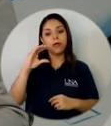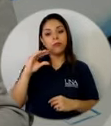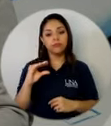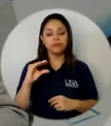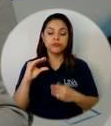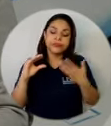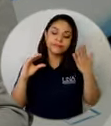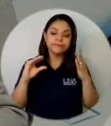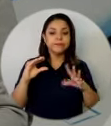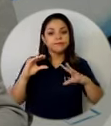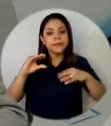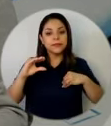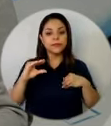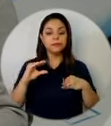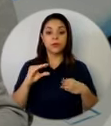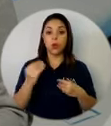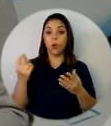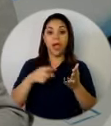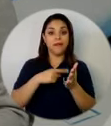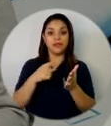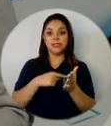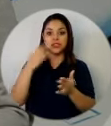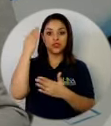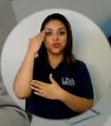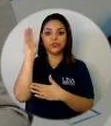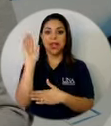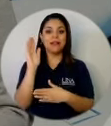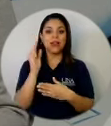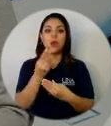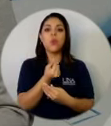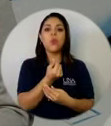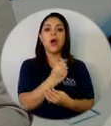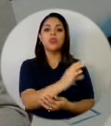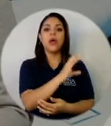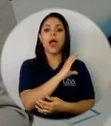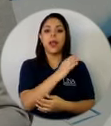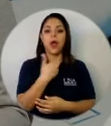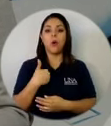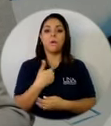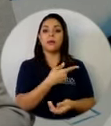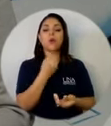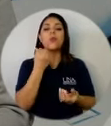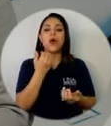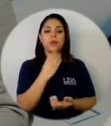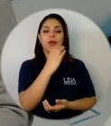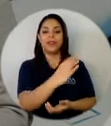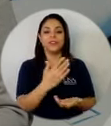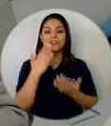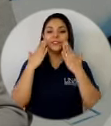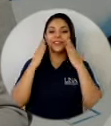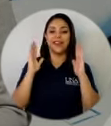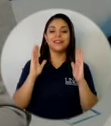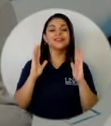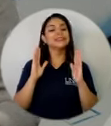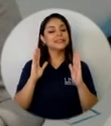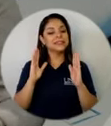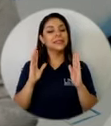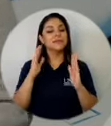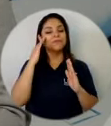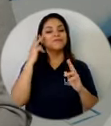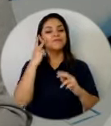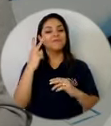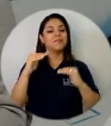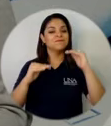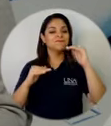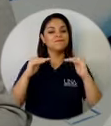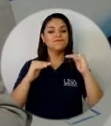menores o a veces ni siquiera saben cuánto ganan sus pares masculinos, ¿verdad? Entonces sí, es parte de, muchas